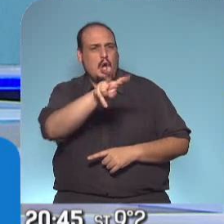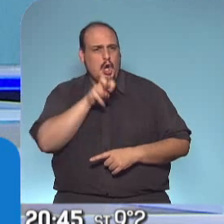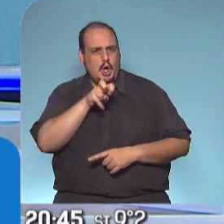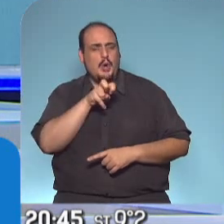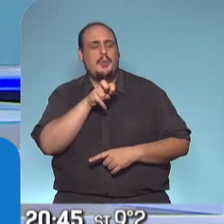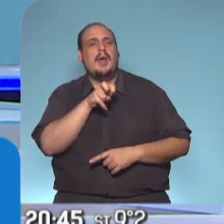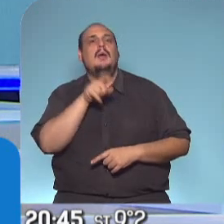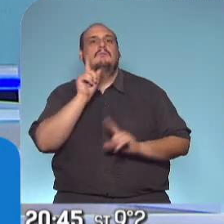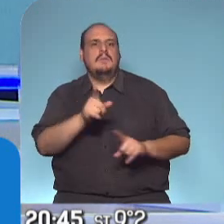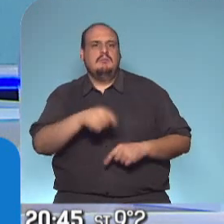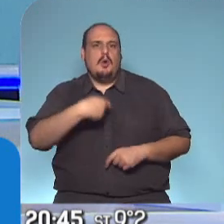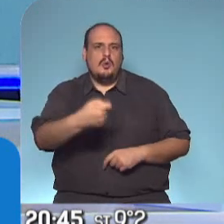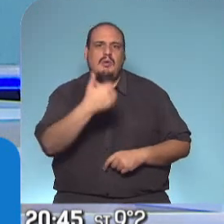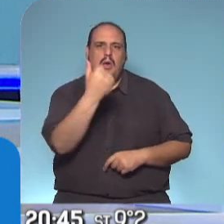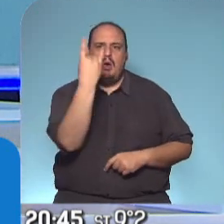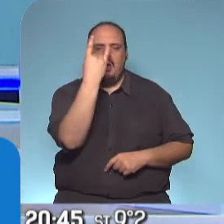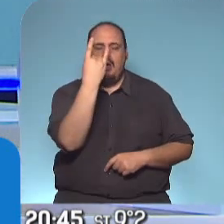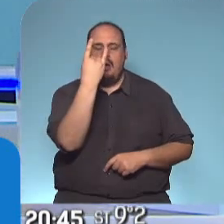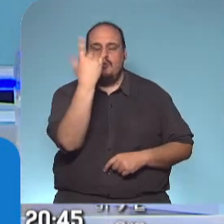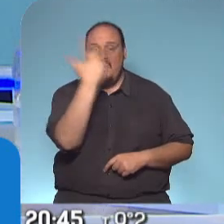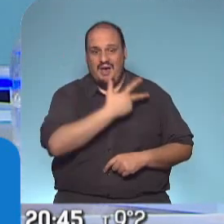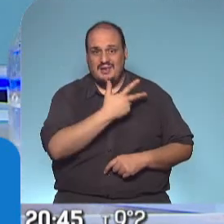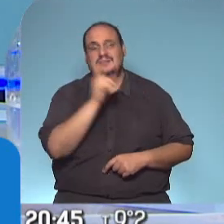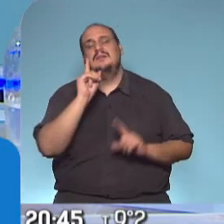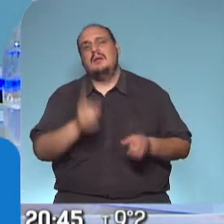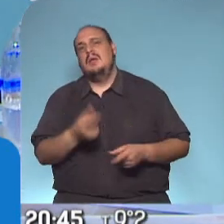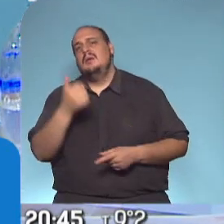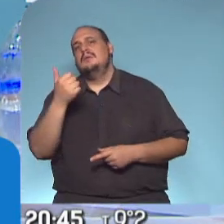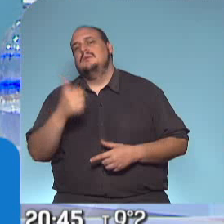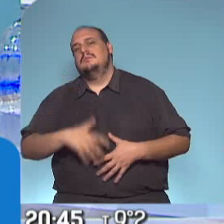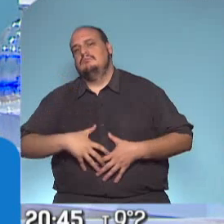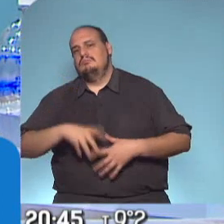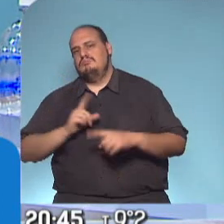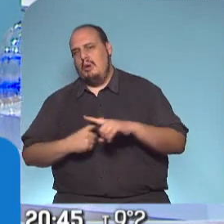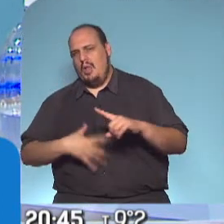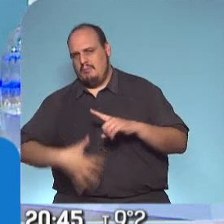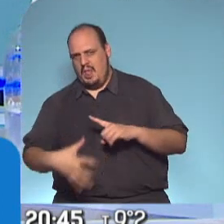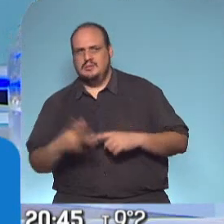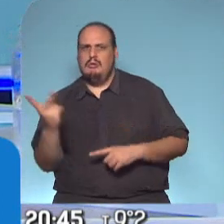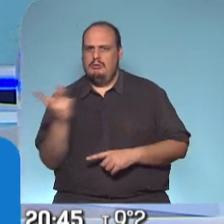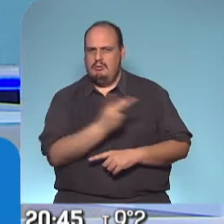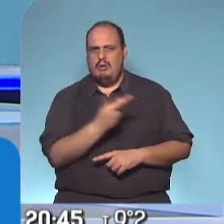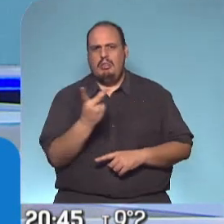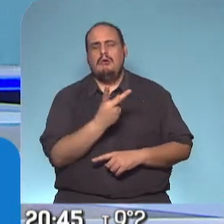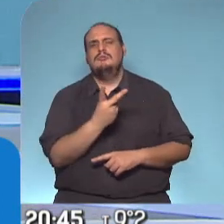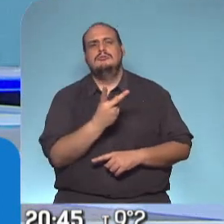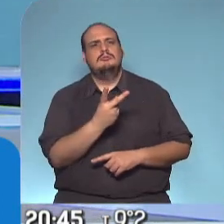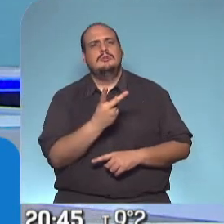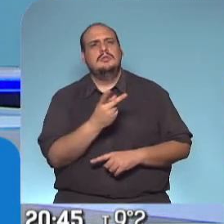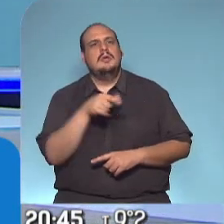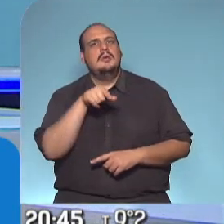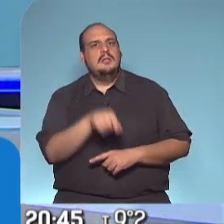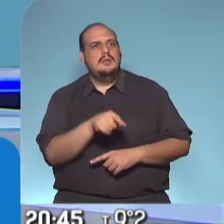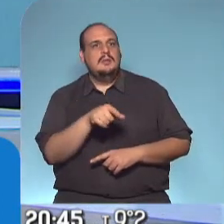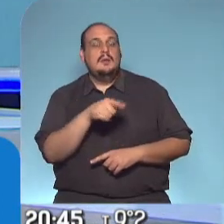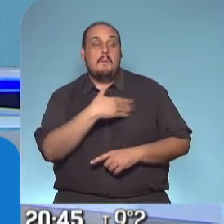en cada una de las cuotas de la asignación universal por embarazo, igual que la asignación universal por hijo. Hay una parte que tiene que ver con lo que le toca hacer